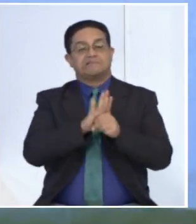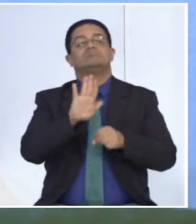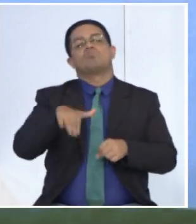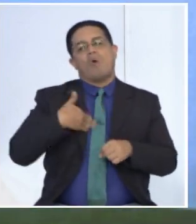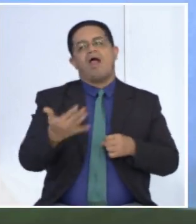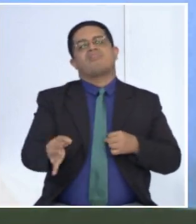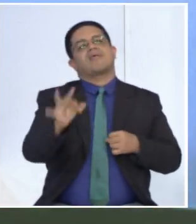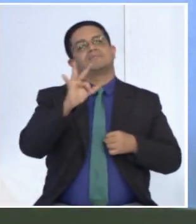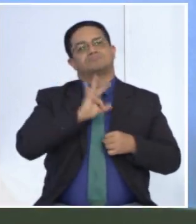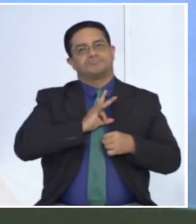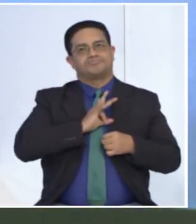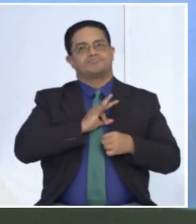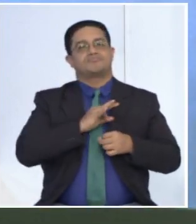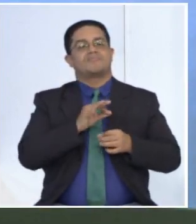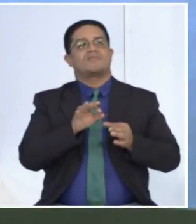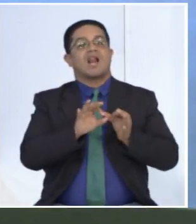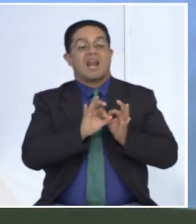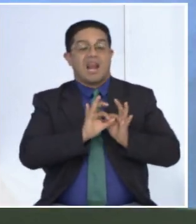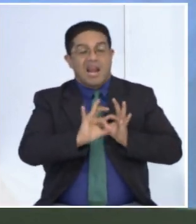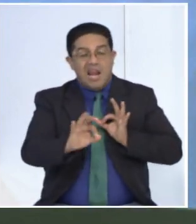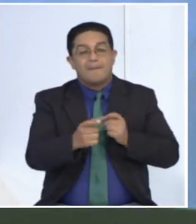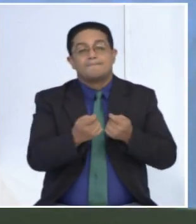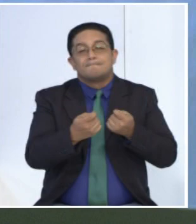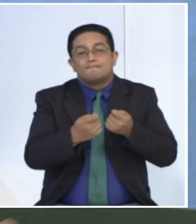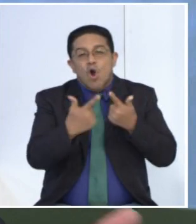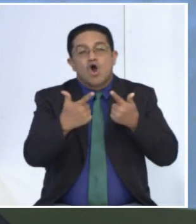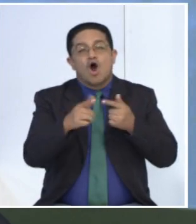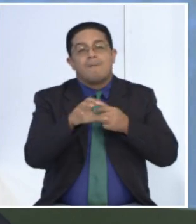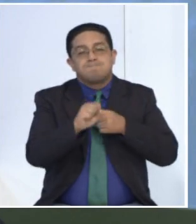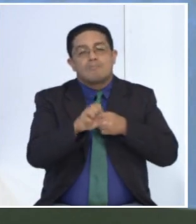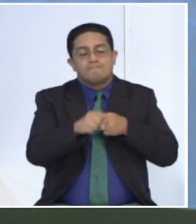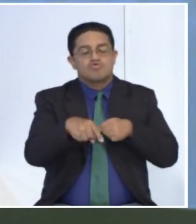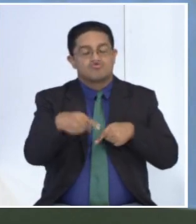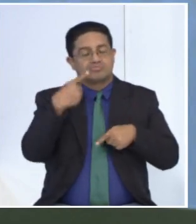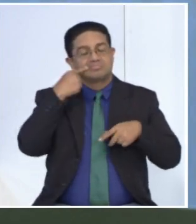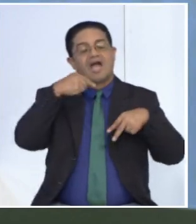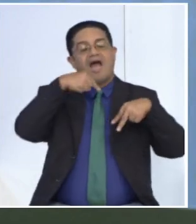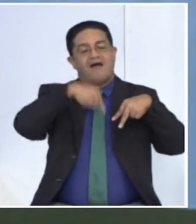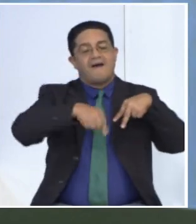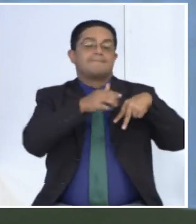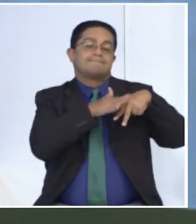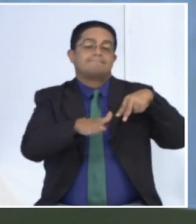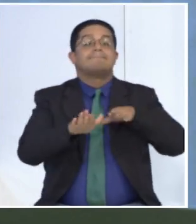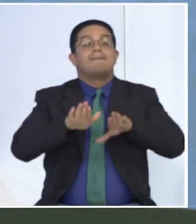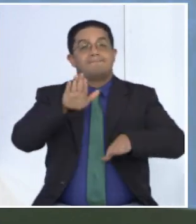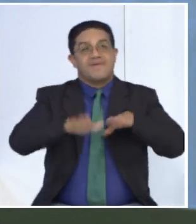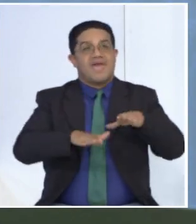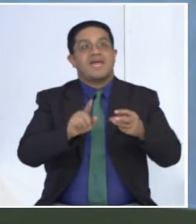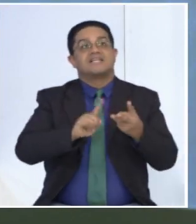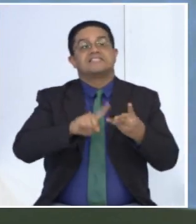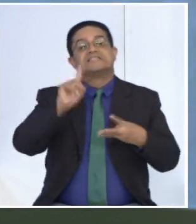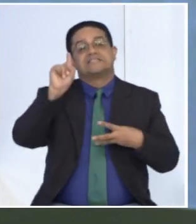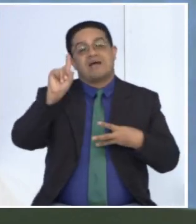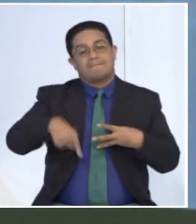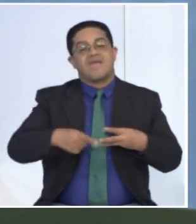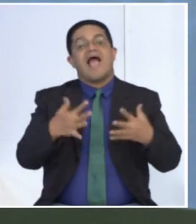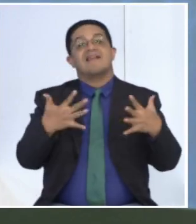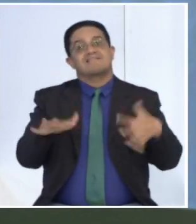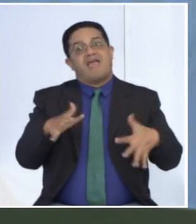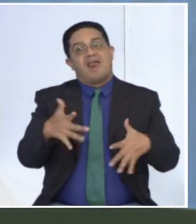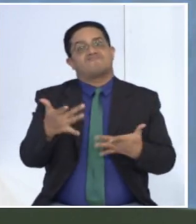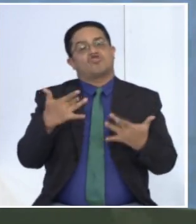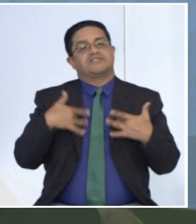que las arterias van a estar obstruidas y que le va a llegar poco flujo sanguíneo al pie o a la extremidad y que además de eso también el nervio va a estar afectado,